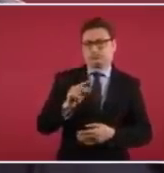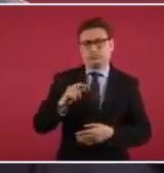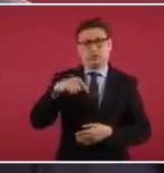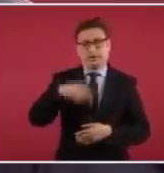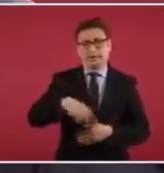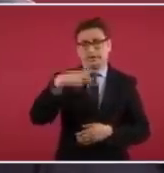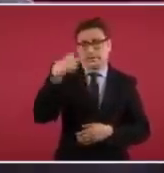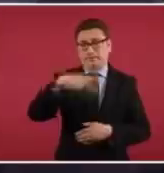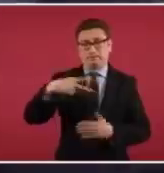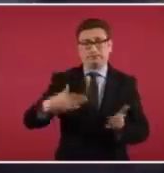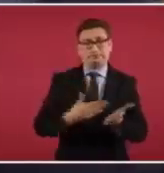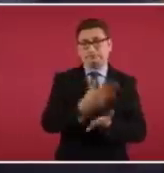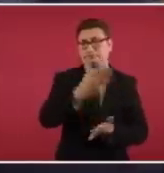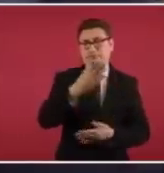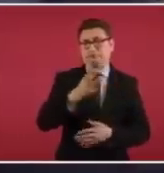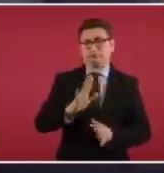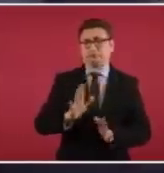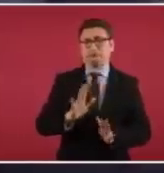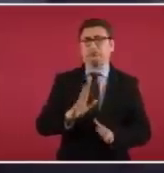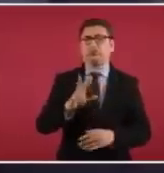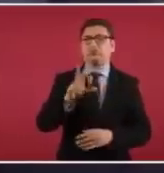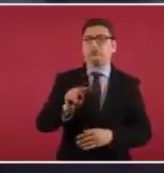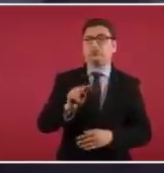país. Sin embargo,